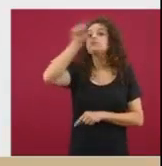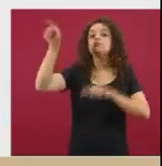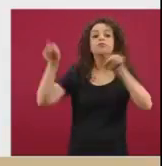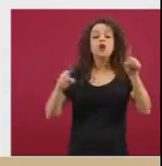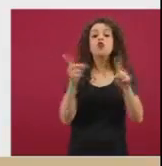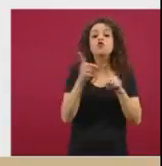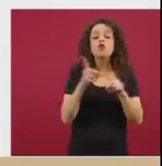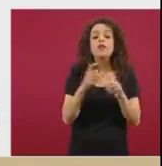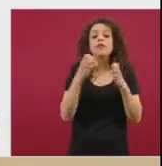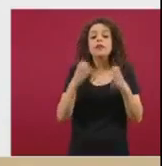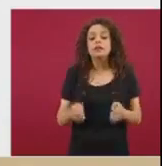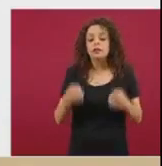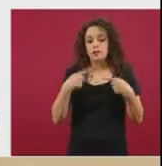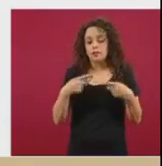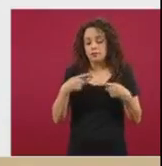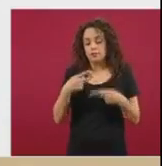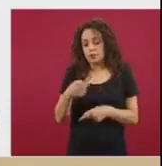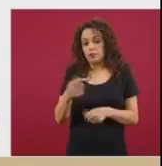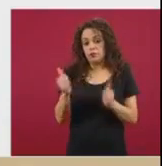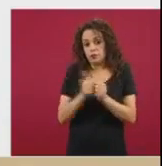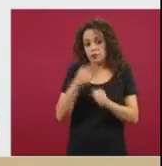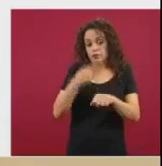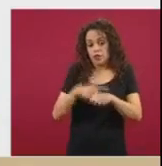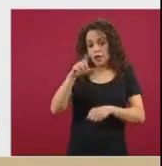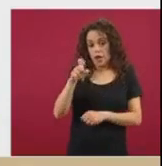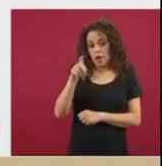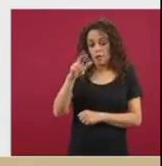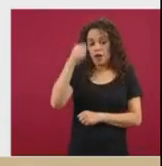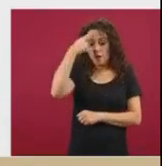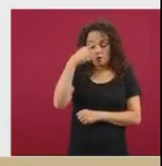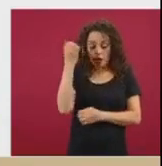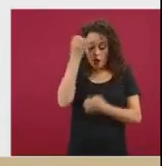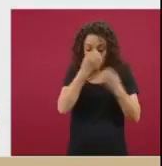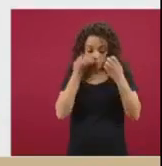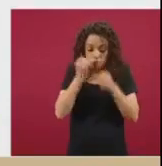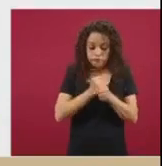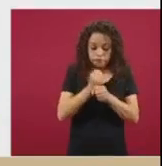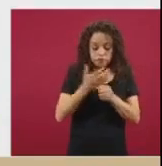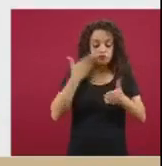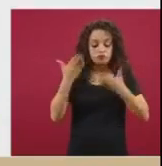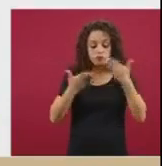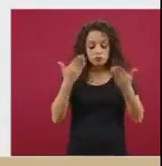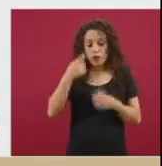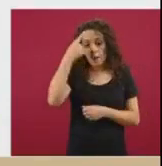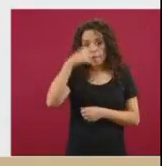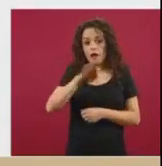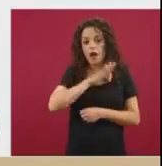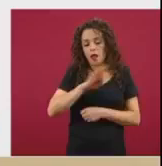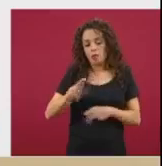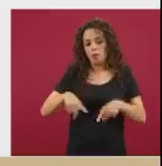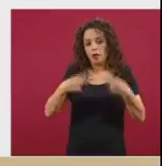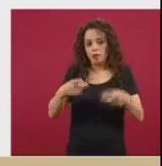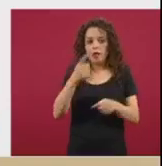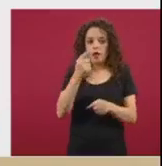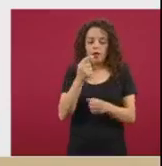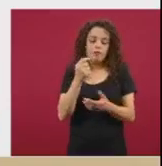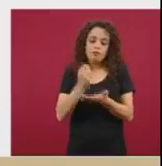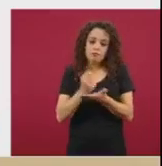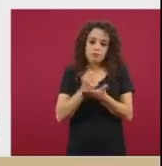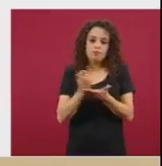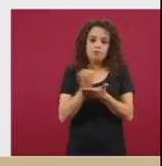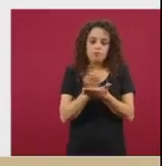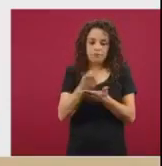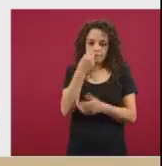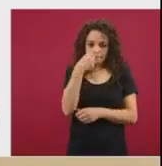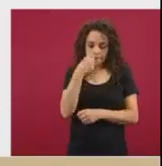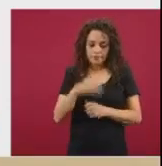hacer su diagnóstico, confirmación o ingresar a tratamiento. Y, pues por último, la eliminación. Avances que